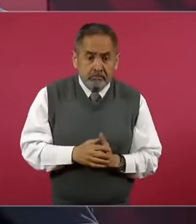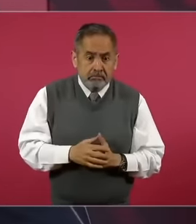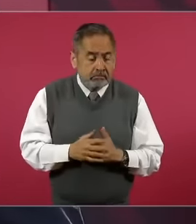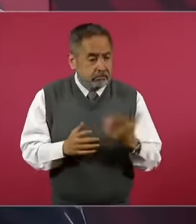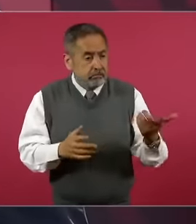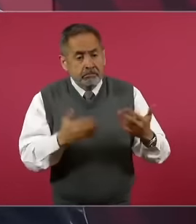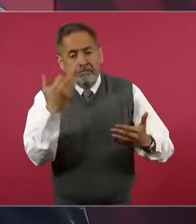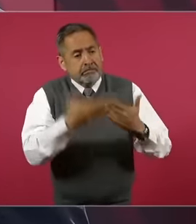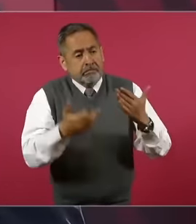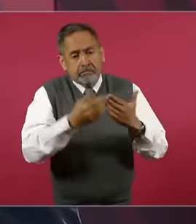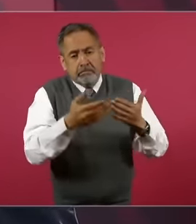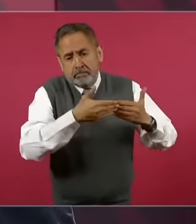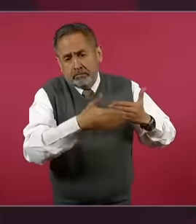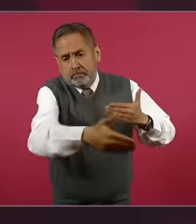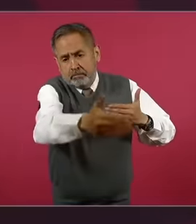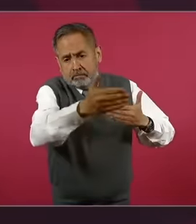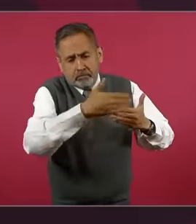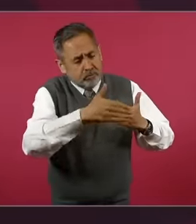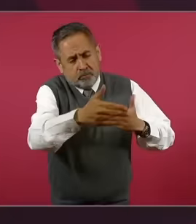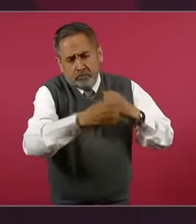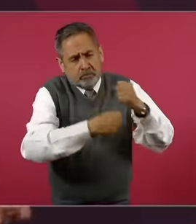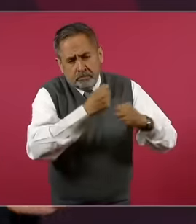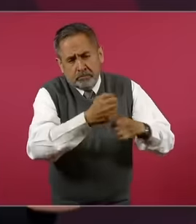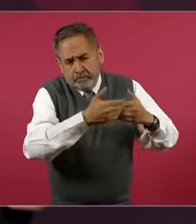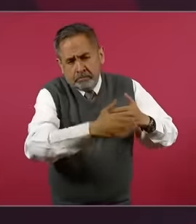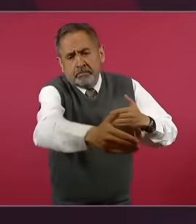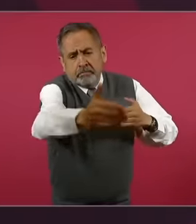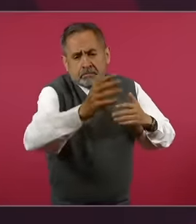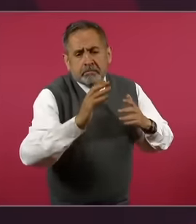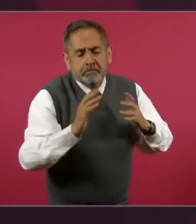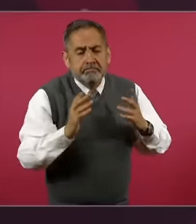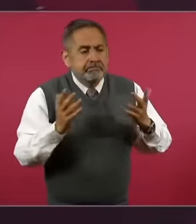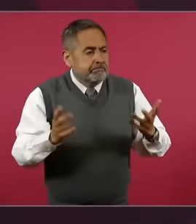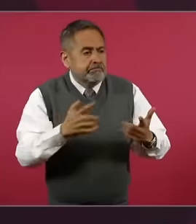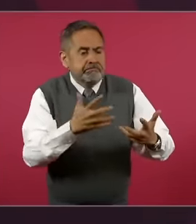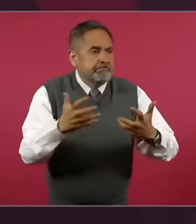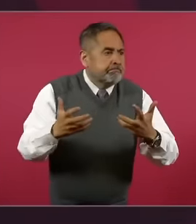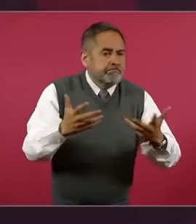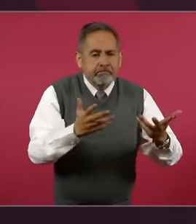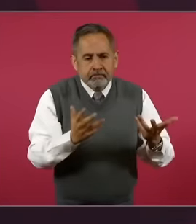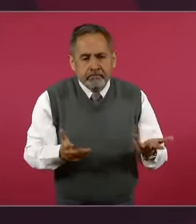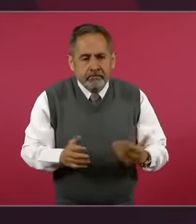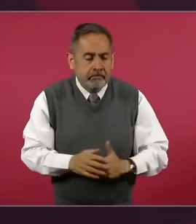entonces les queda mucho tiempo y